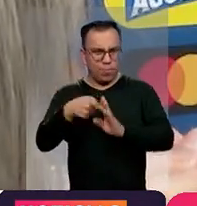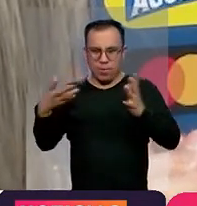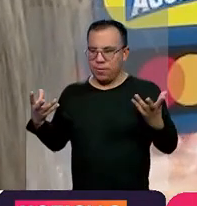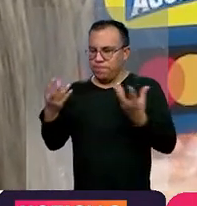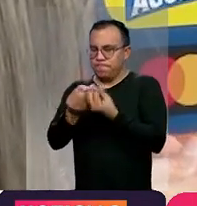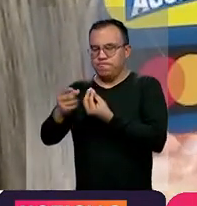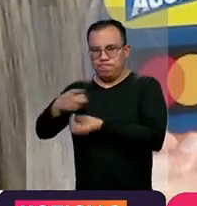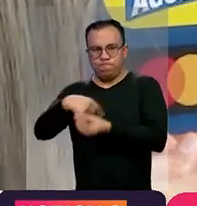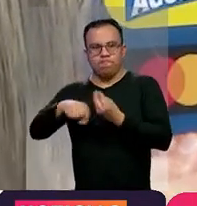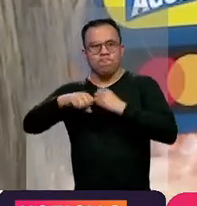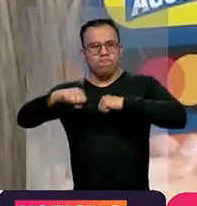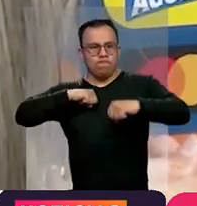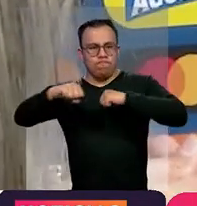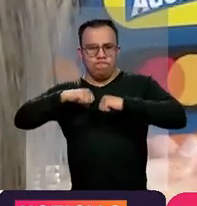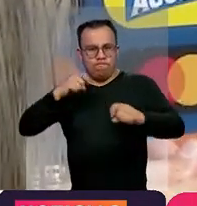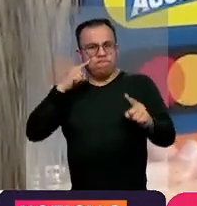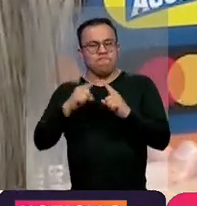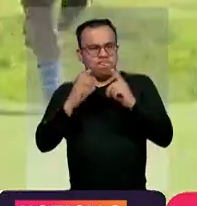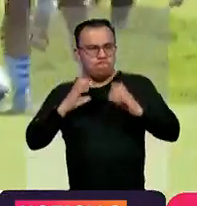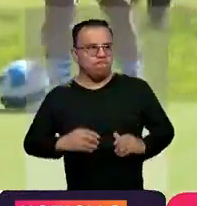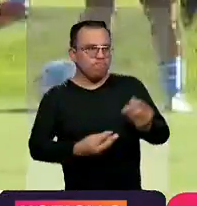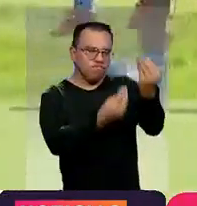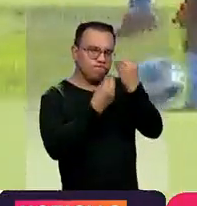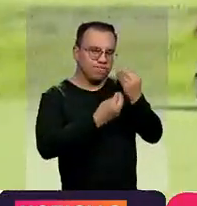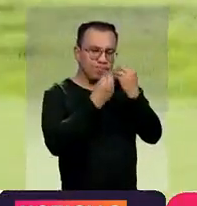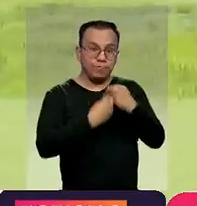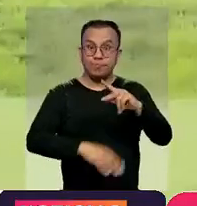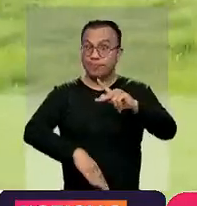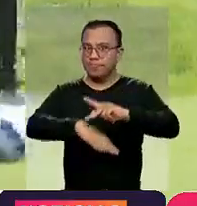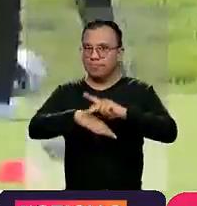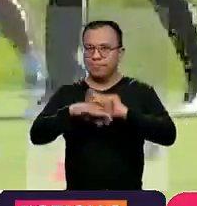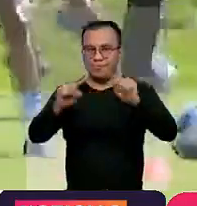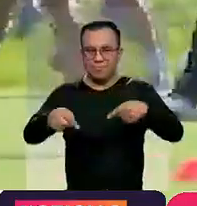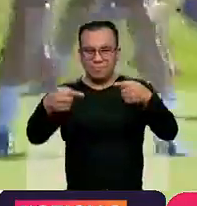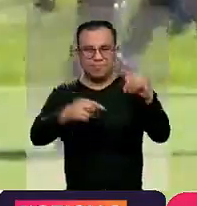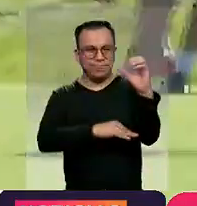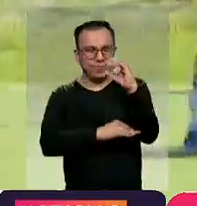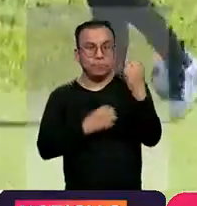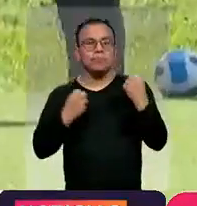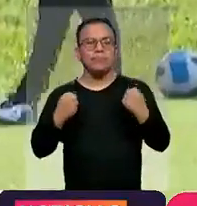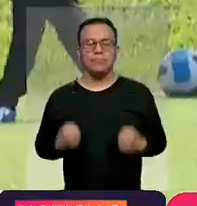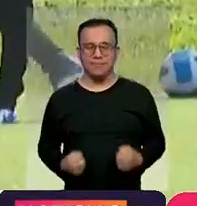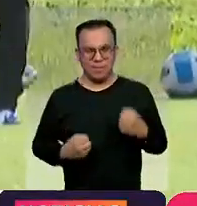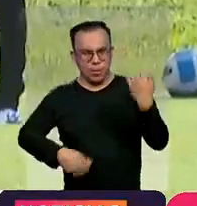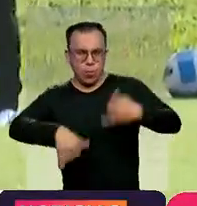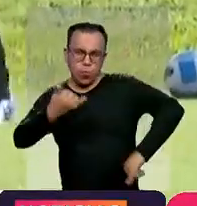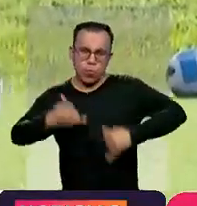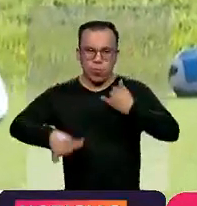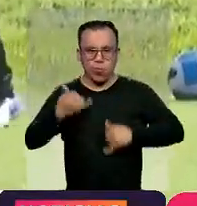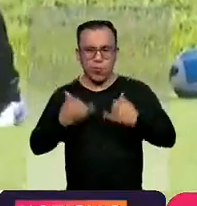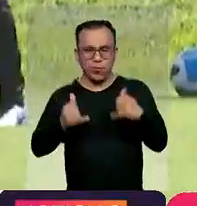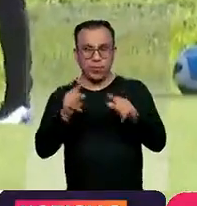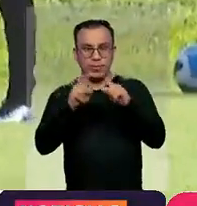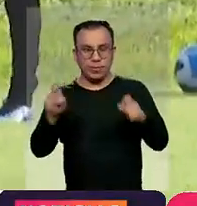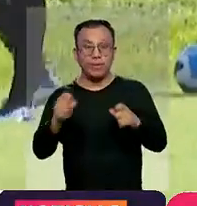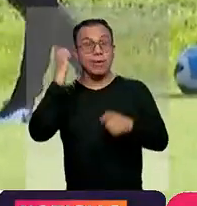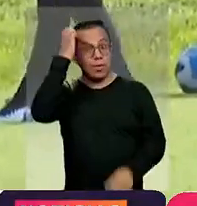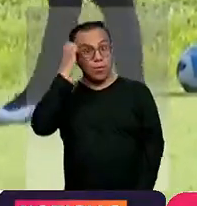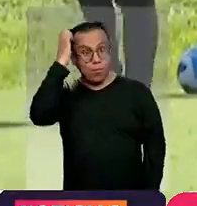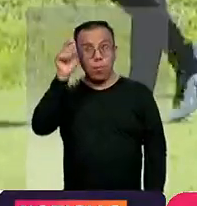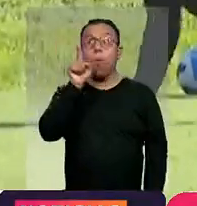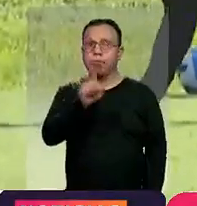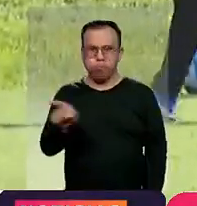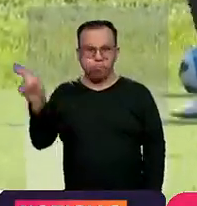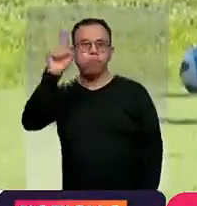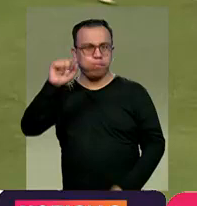bien físicamente y muy bien entrenadas. Paraguay enfrentará a Colombia con un equipo fuerte, con jugadoras que militan en el fútbol europeo y